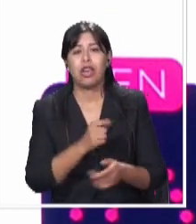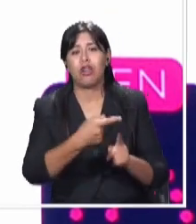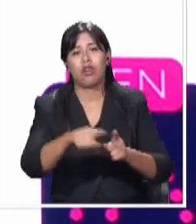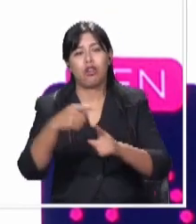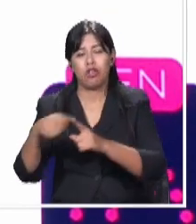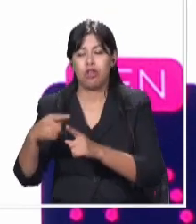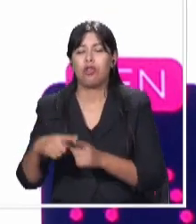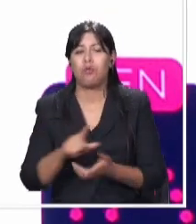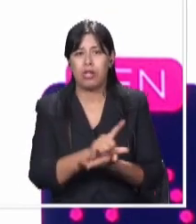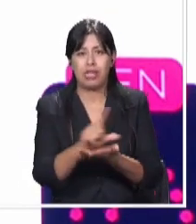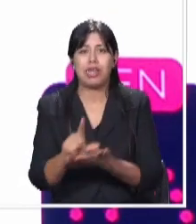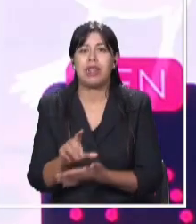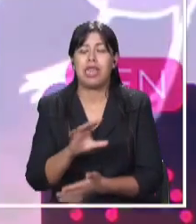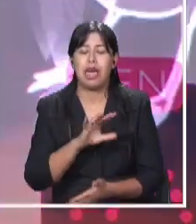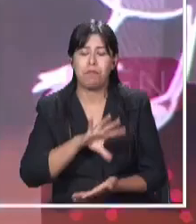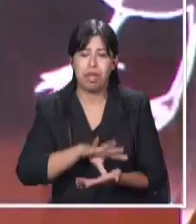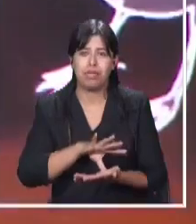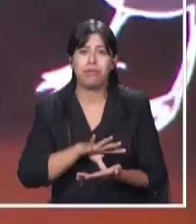del país.